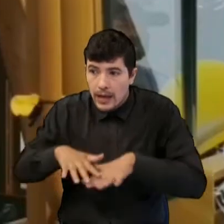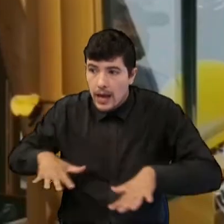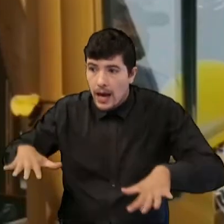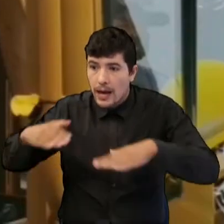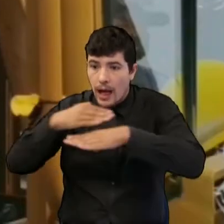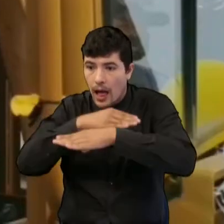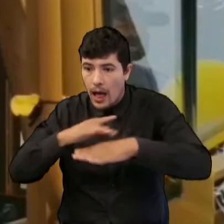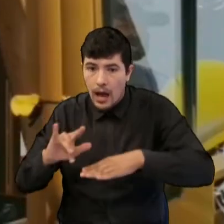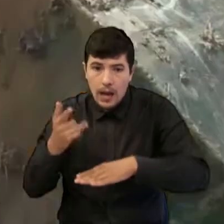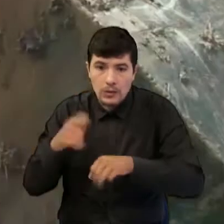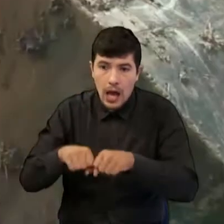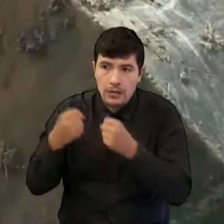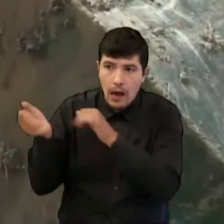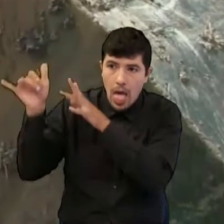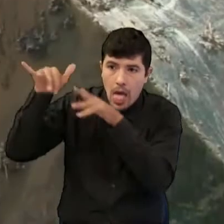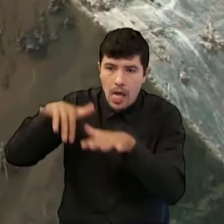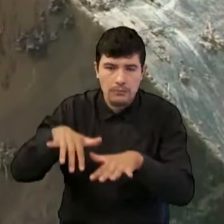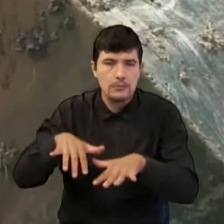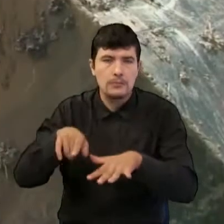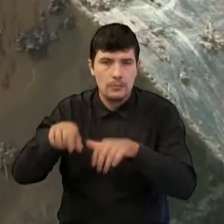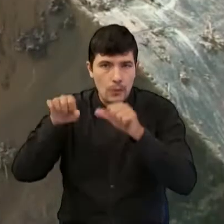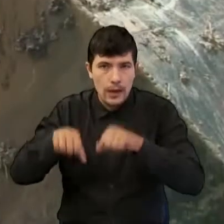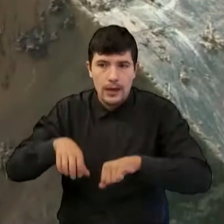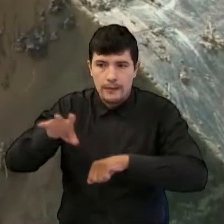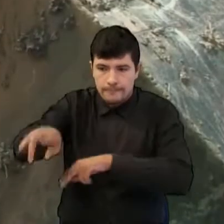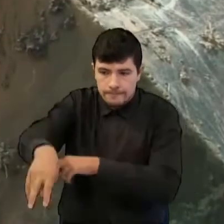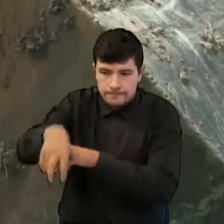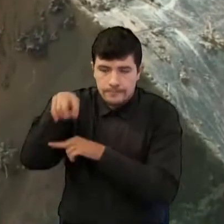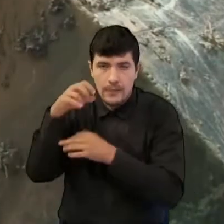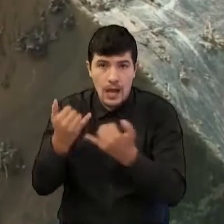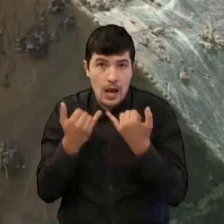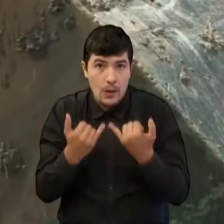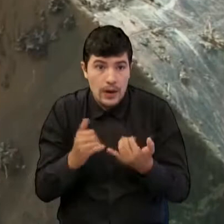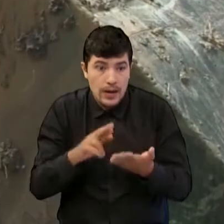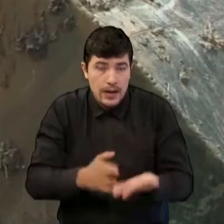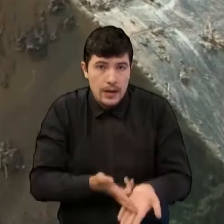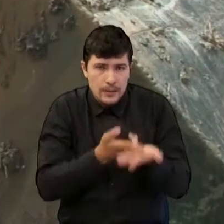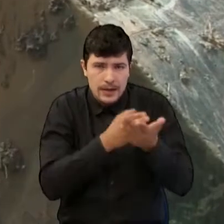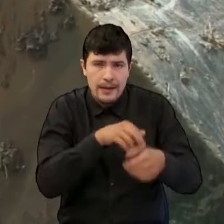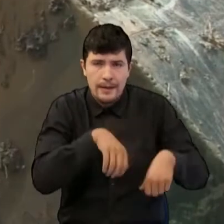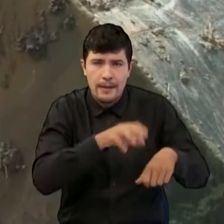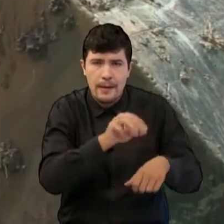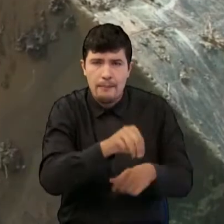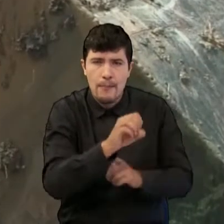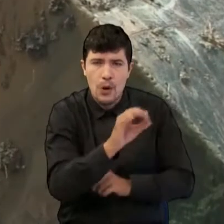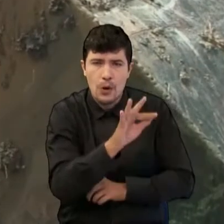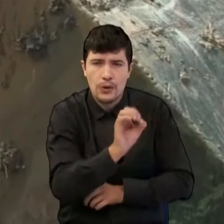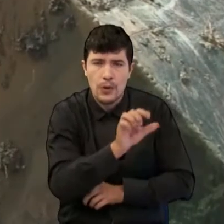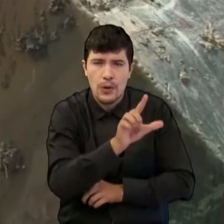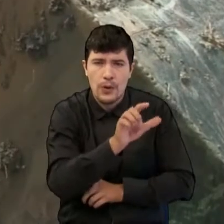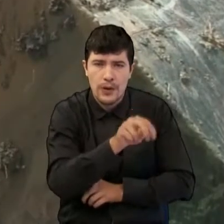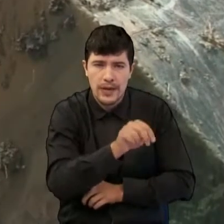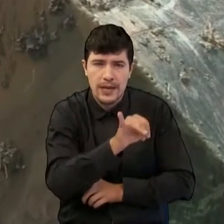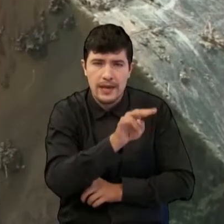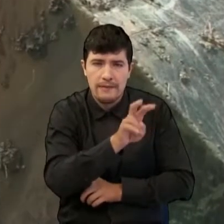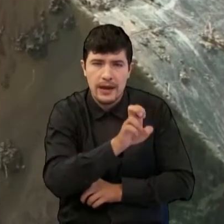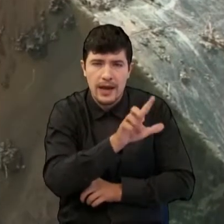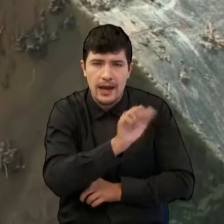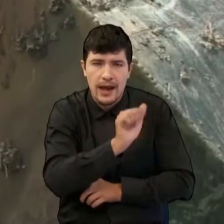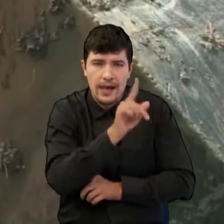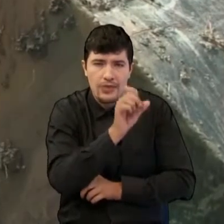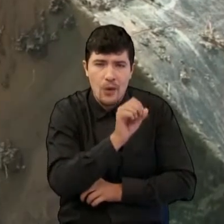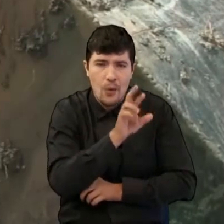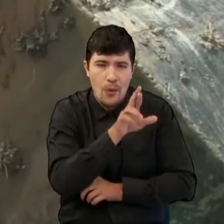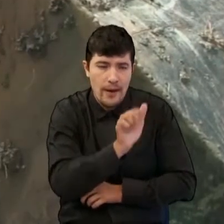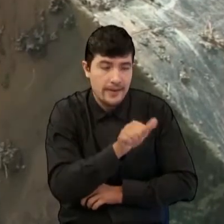toda la comunidad en general en esta primera etapa se recuperó ya una motoniveladora que se encontraba fuera de servicio y que